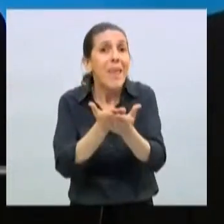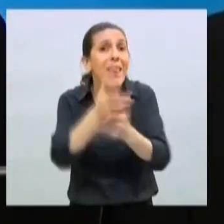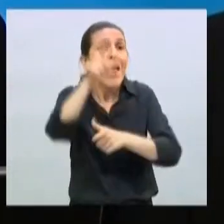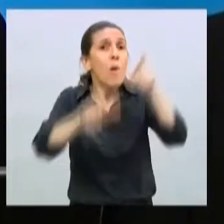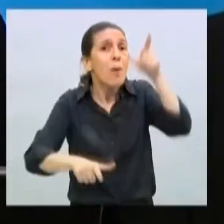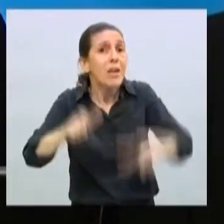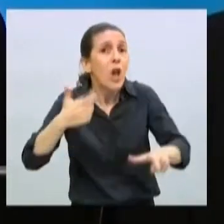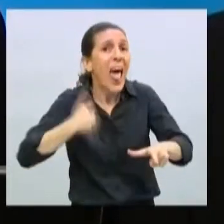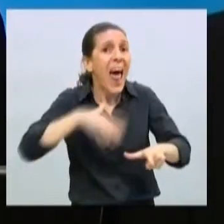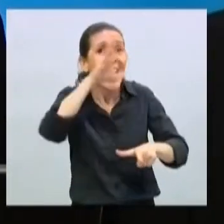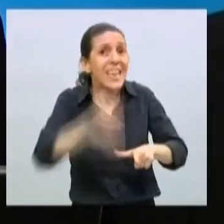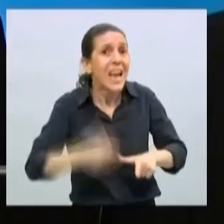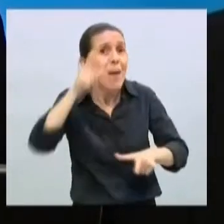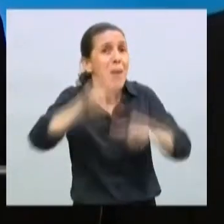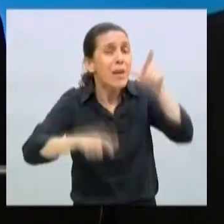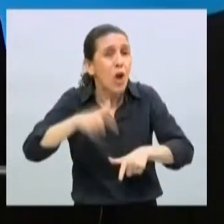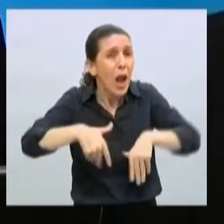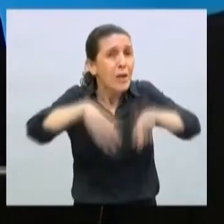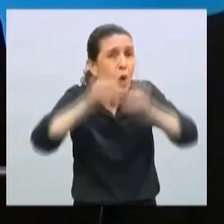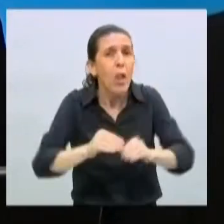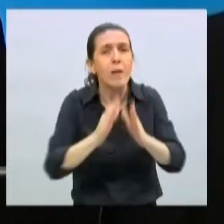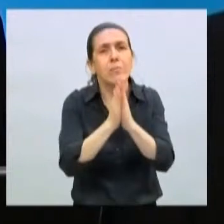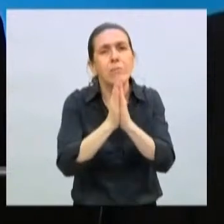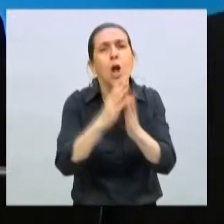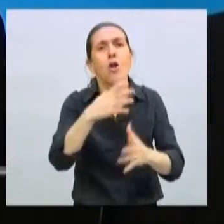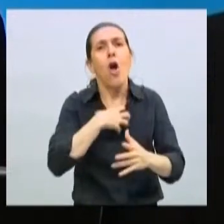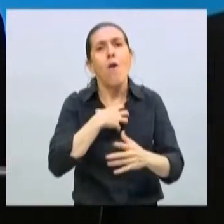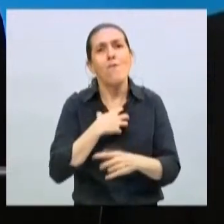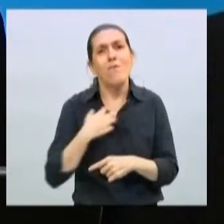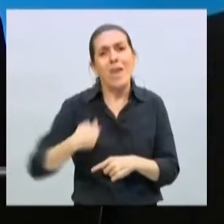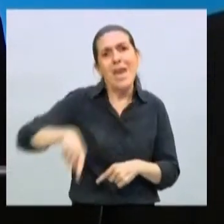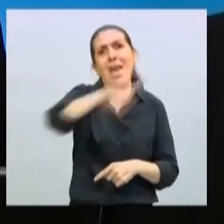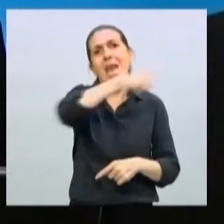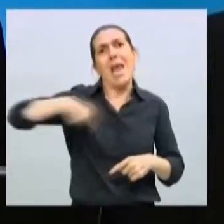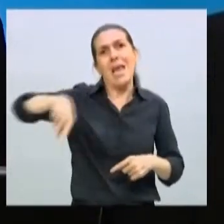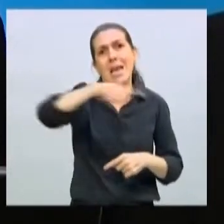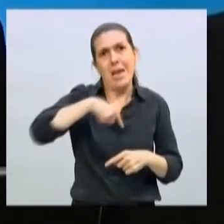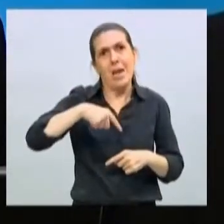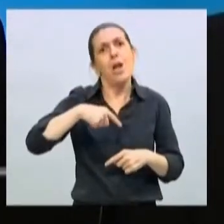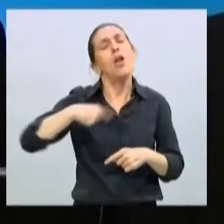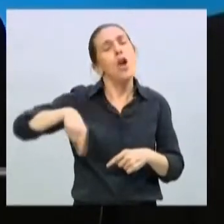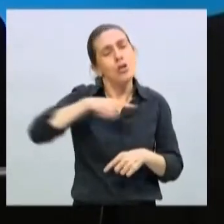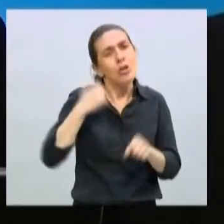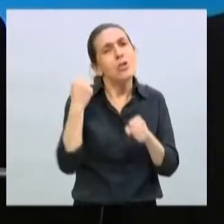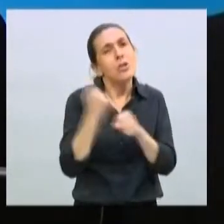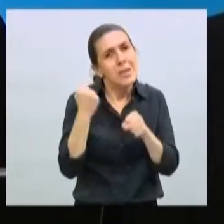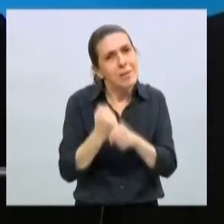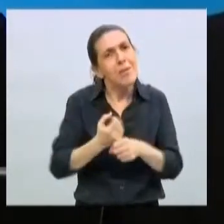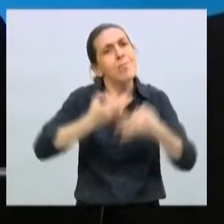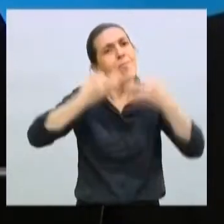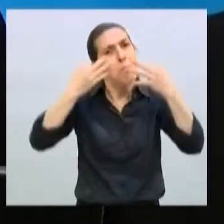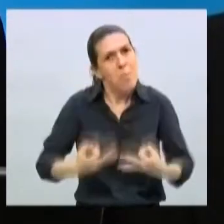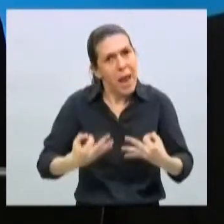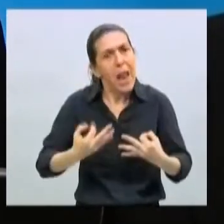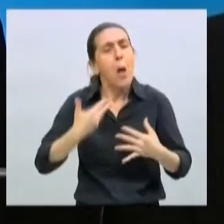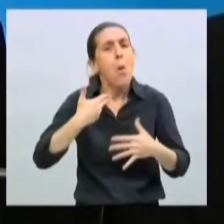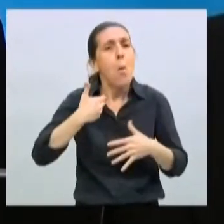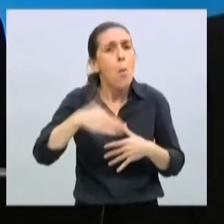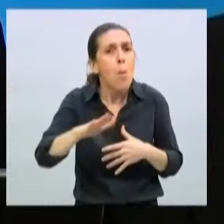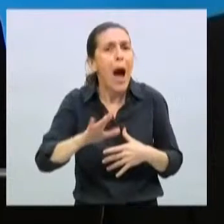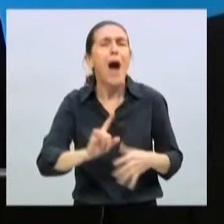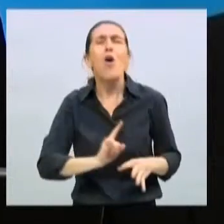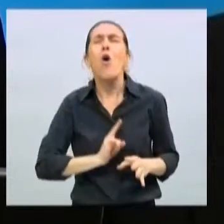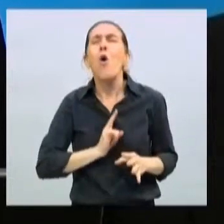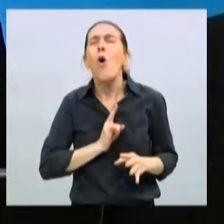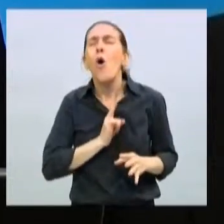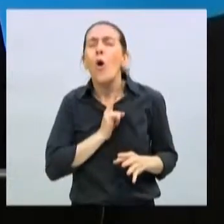argentinos y a las argentinas que sigamos teniendo confianza en nosotros, que estamos haciendo las cosas bien y que vamos a tener el